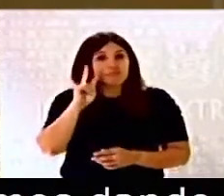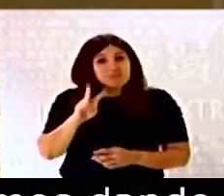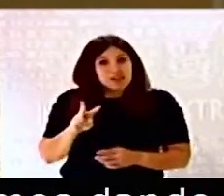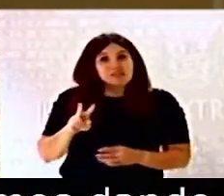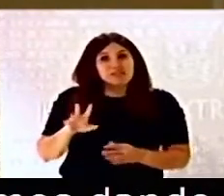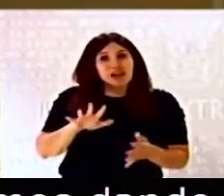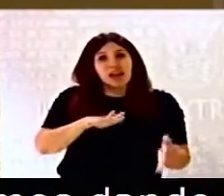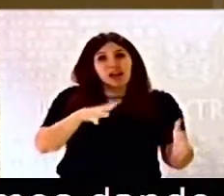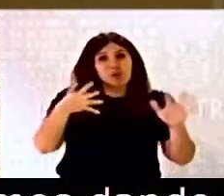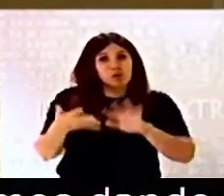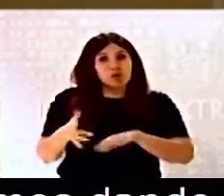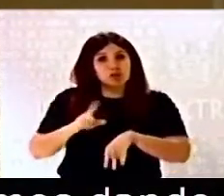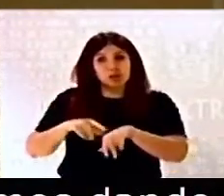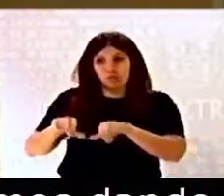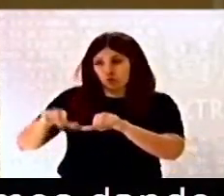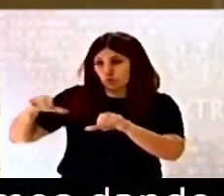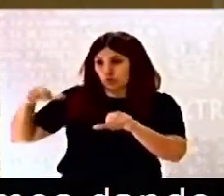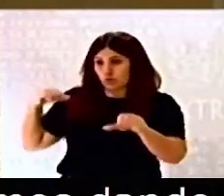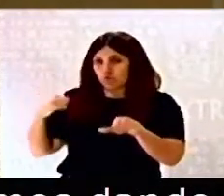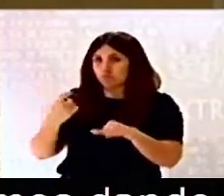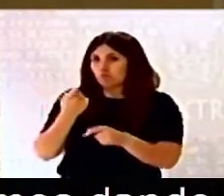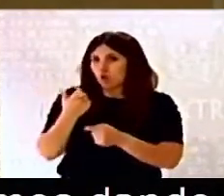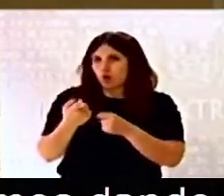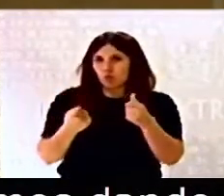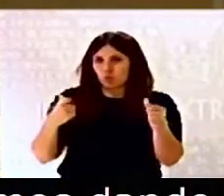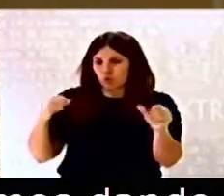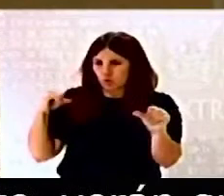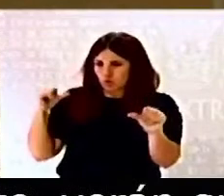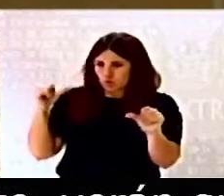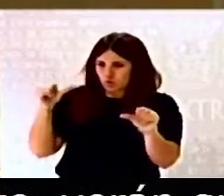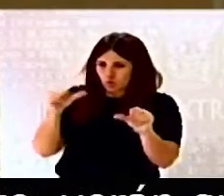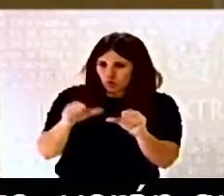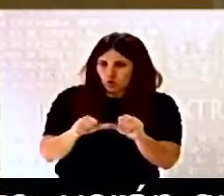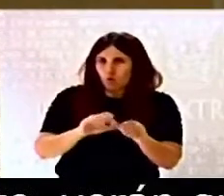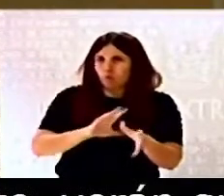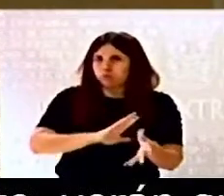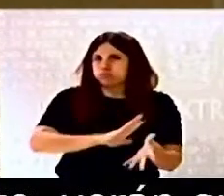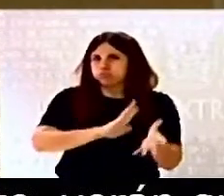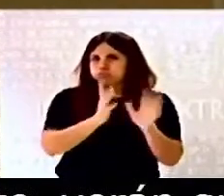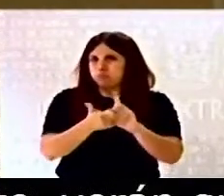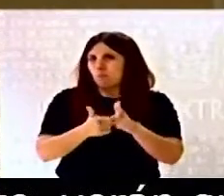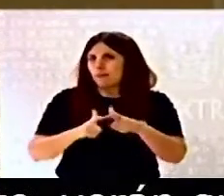esas tasas van incrementándose en las otras edades.